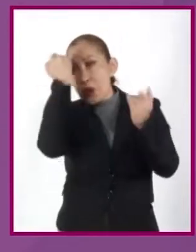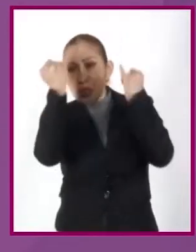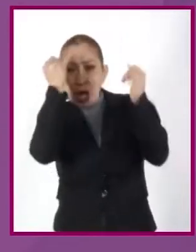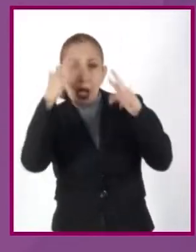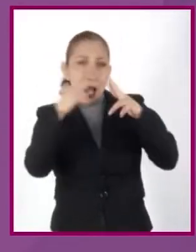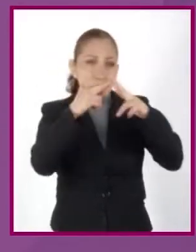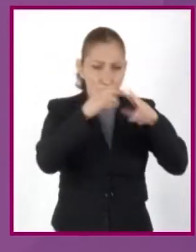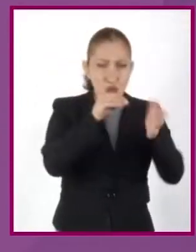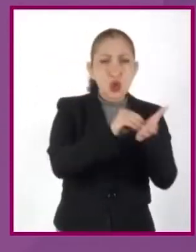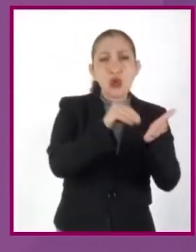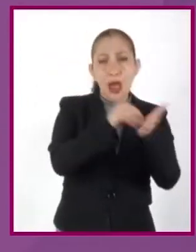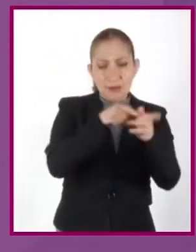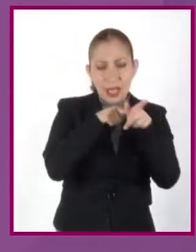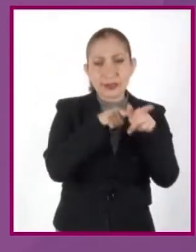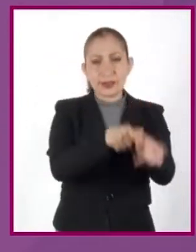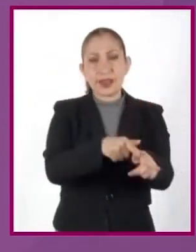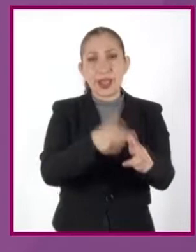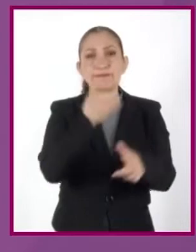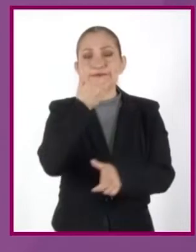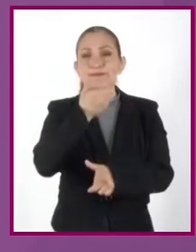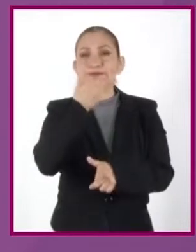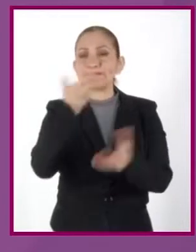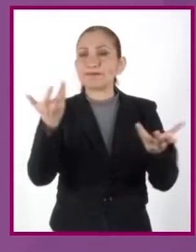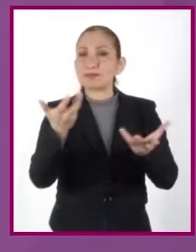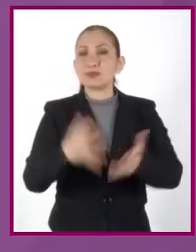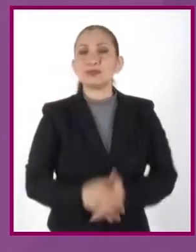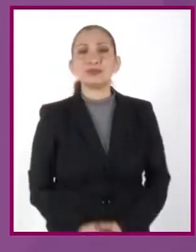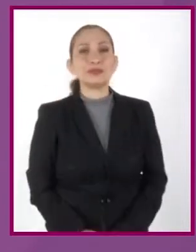siguen celebrando hoy en día.